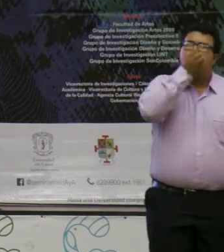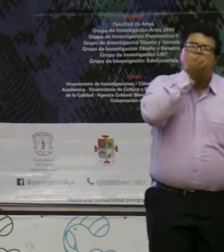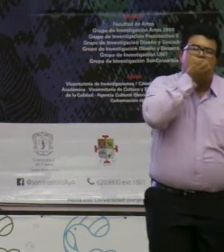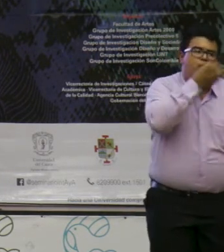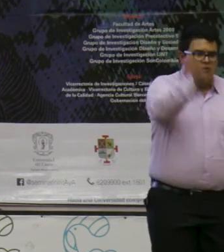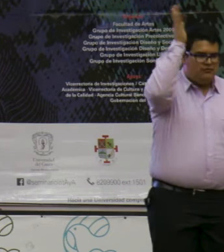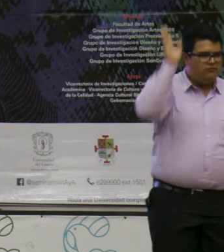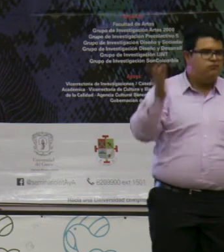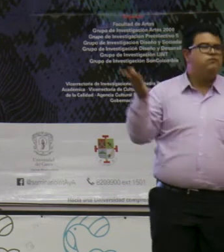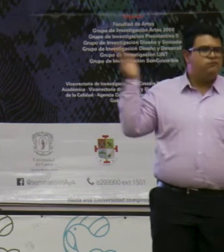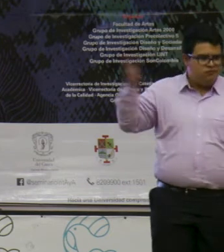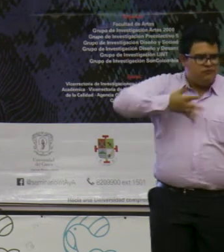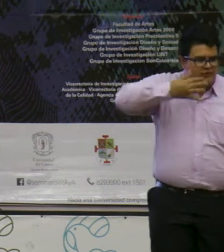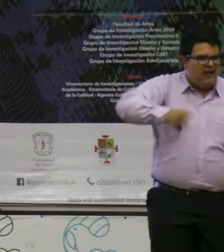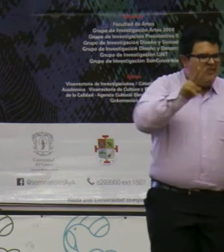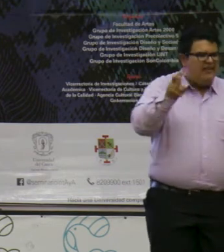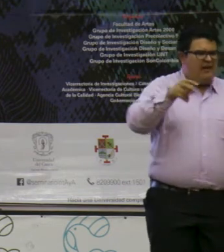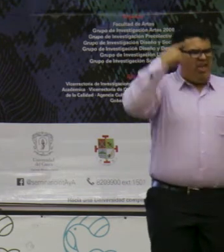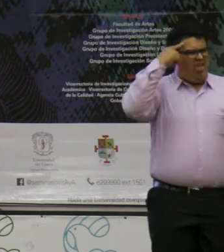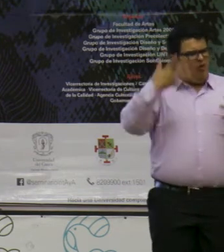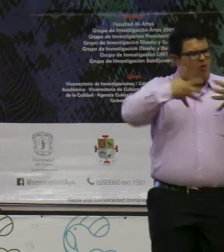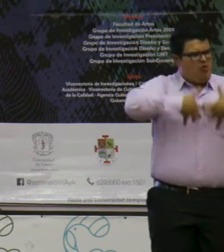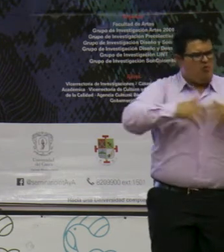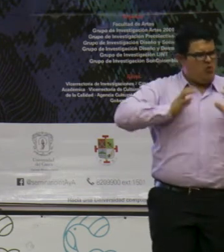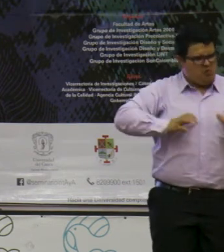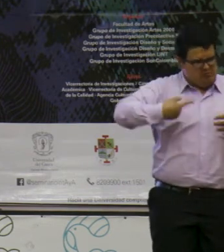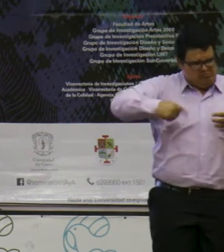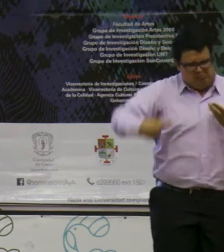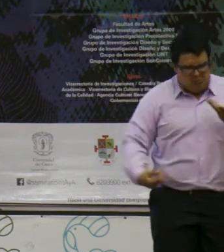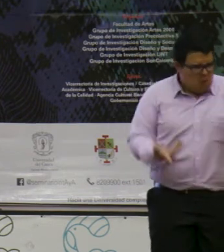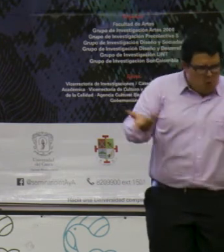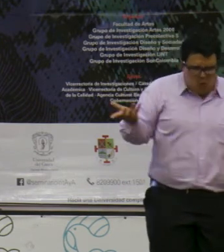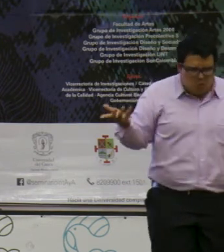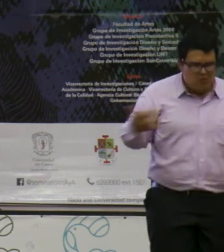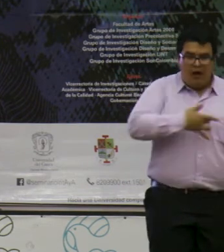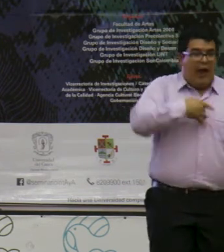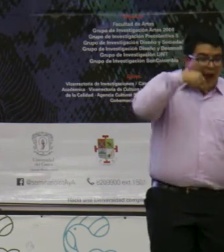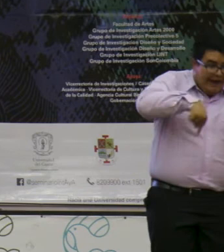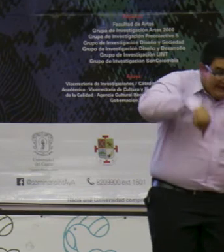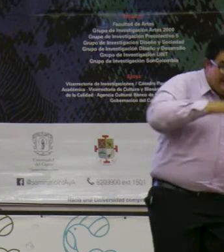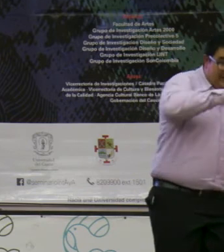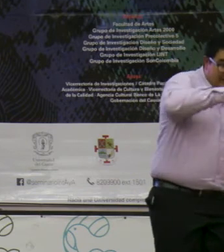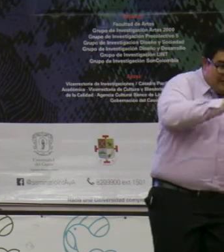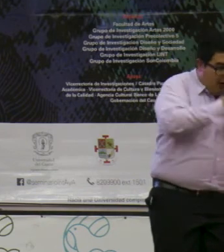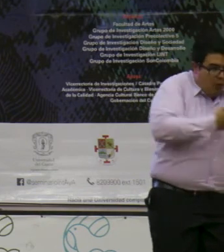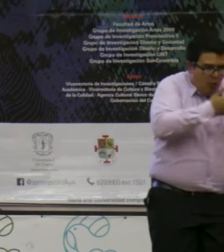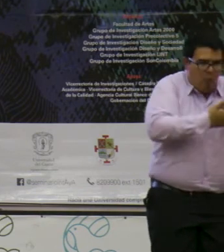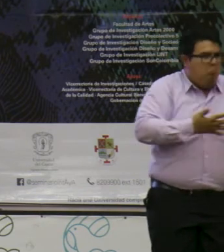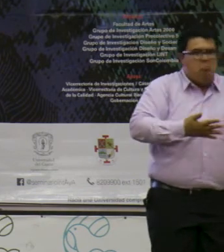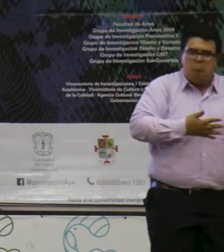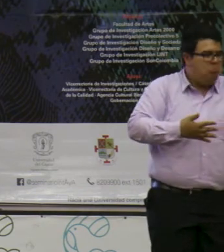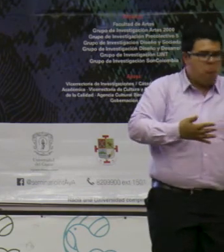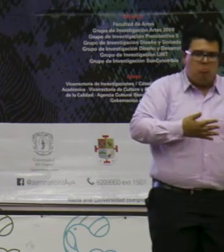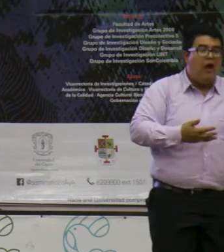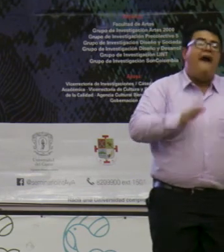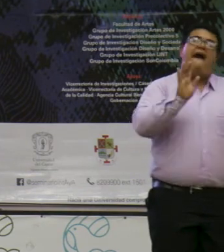de sofisticación sobre la concepción de lo anatómico y lo corpóreo, que no nos cabe en Occidente, que nos cabe ahora